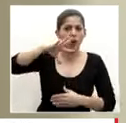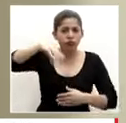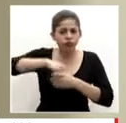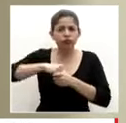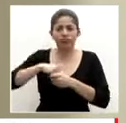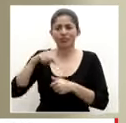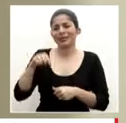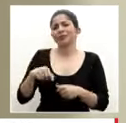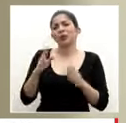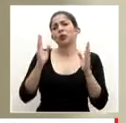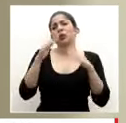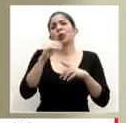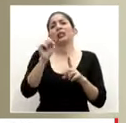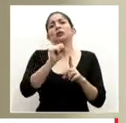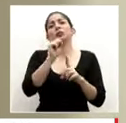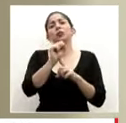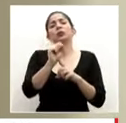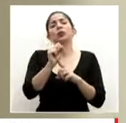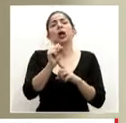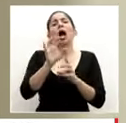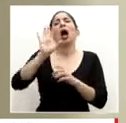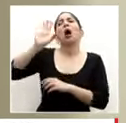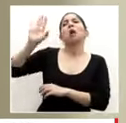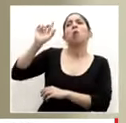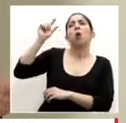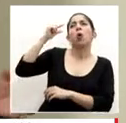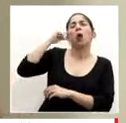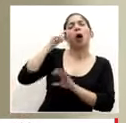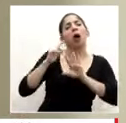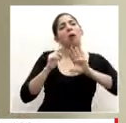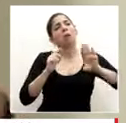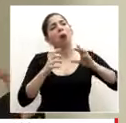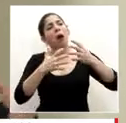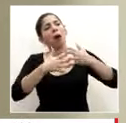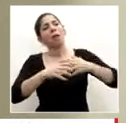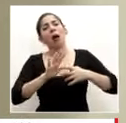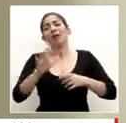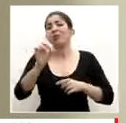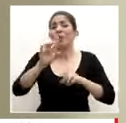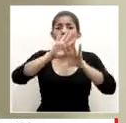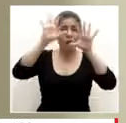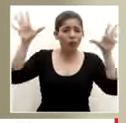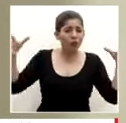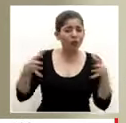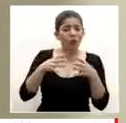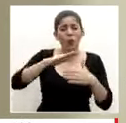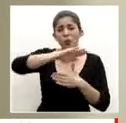una situación específica para el gobierno, para las empresas, para la población. Somos todos